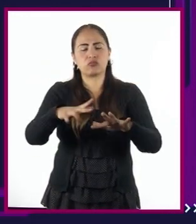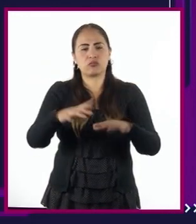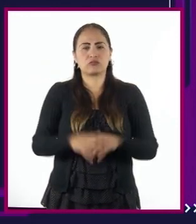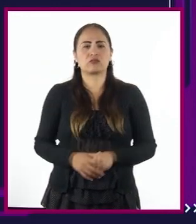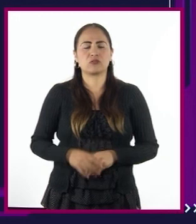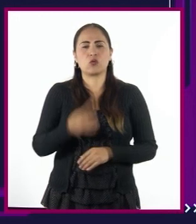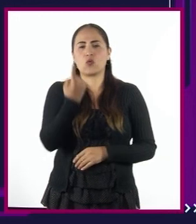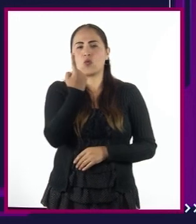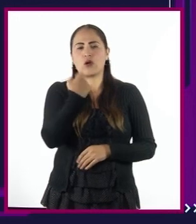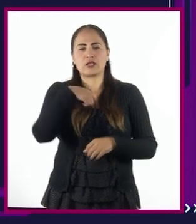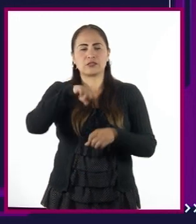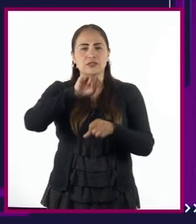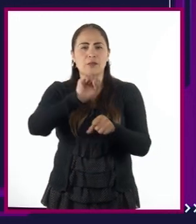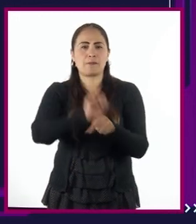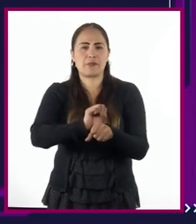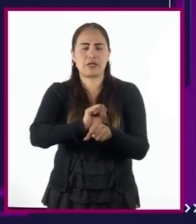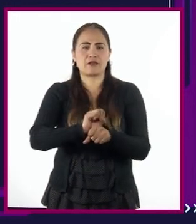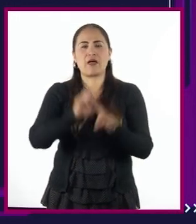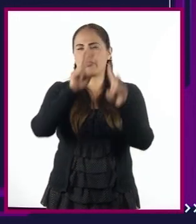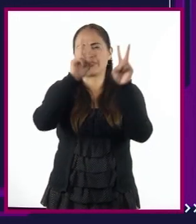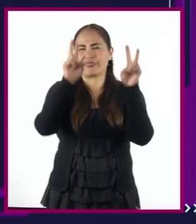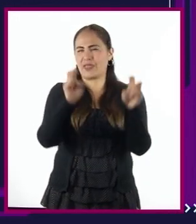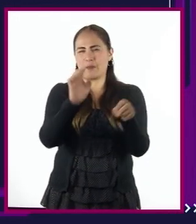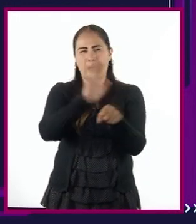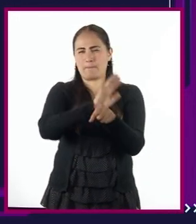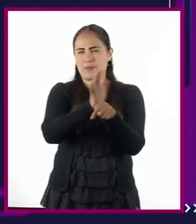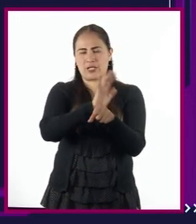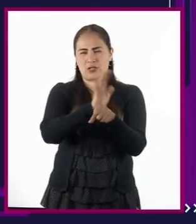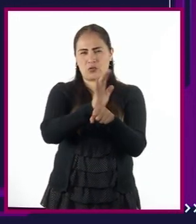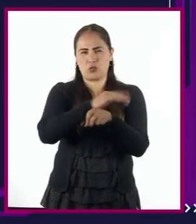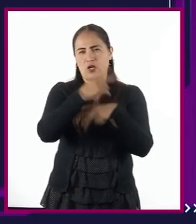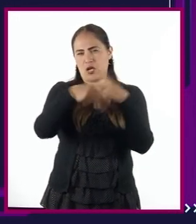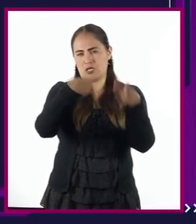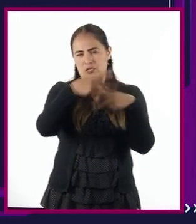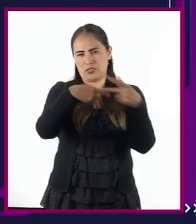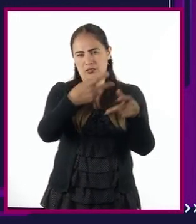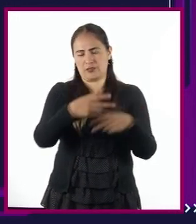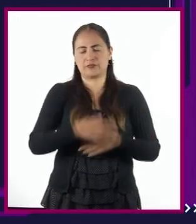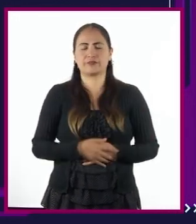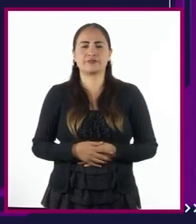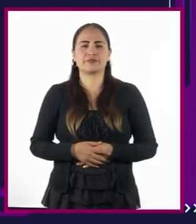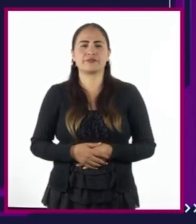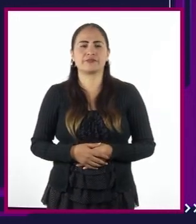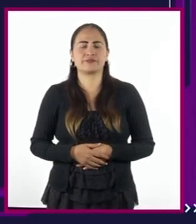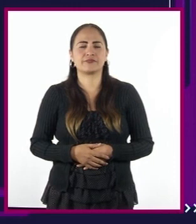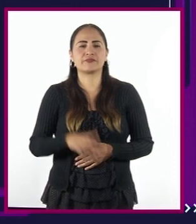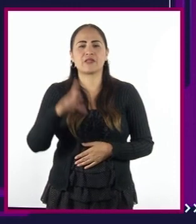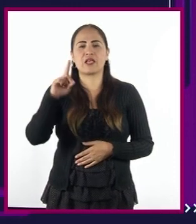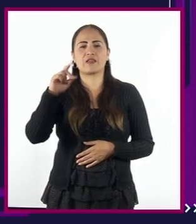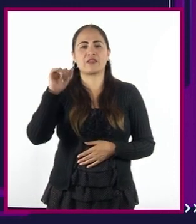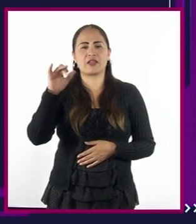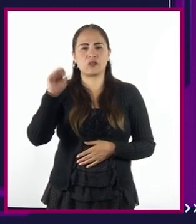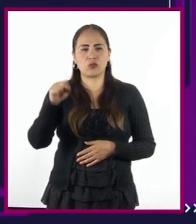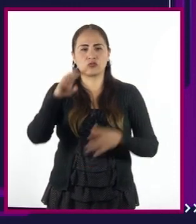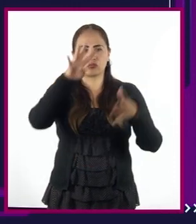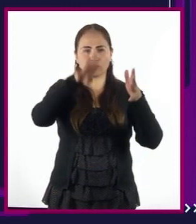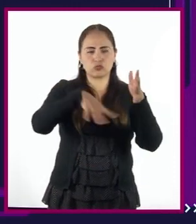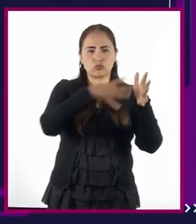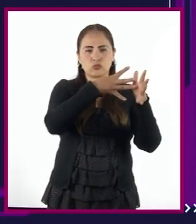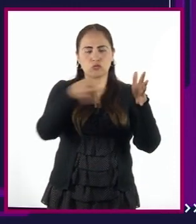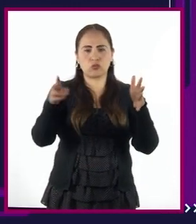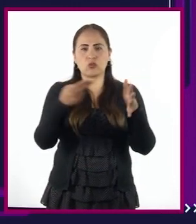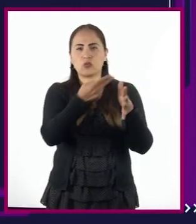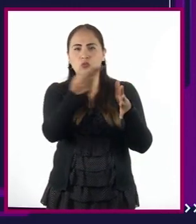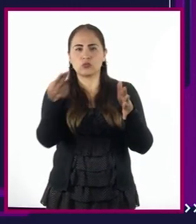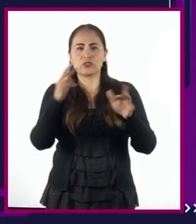durante una semana a ver una determinada película en el cine. De acuerdo a los datos de la tabla, contesten las